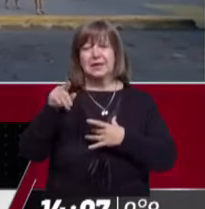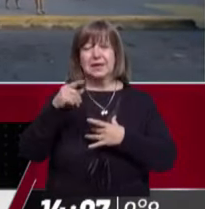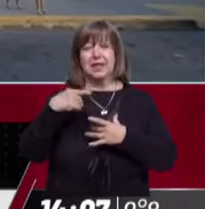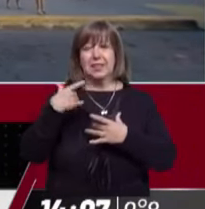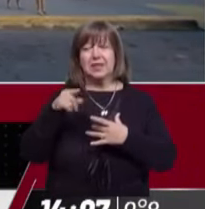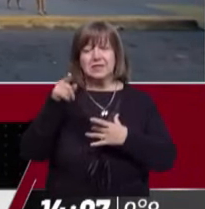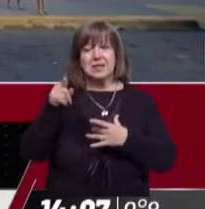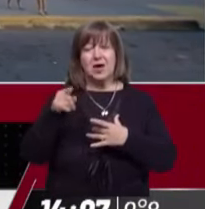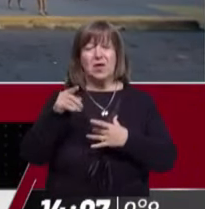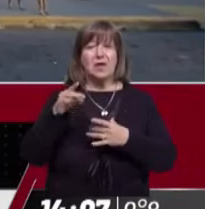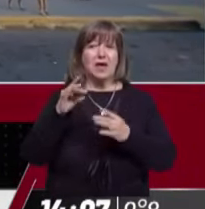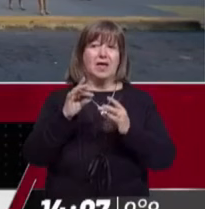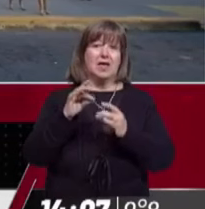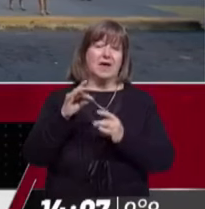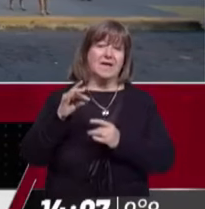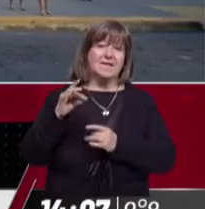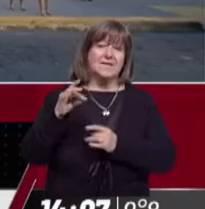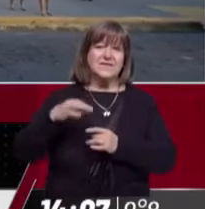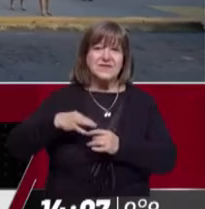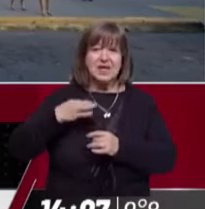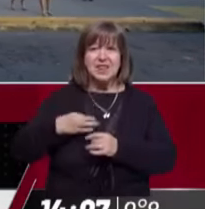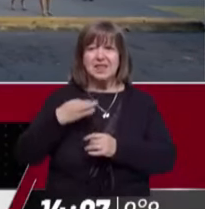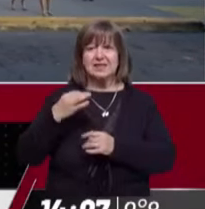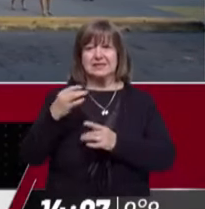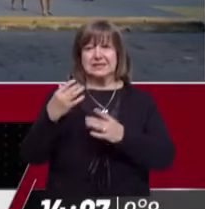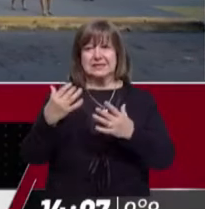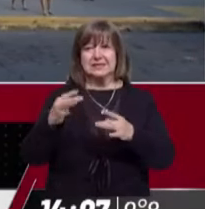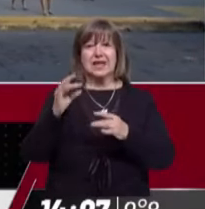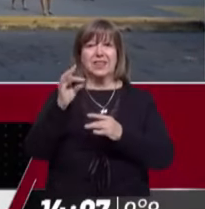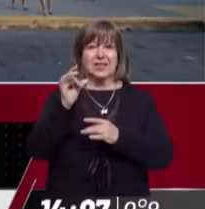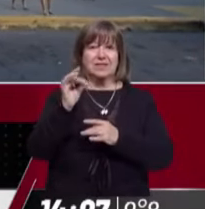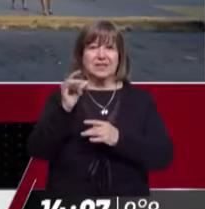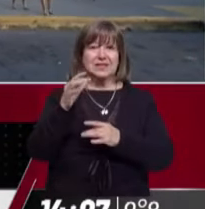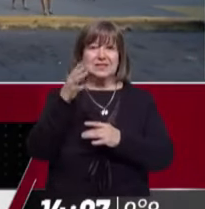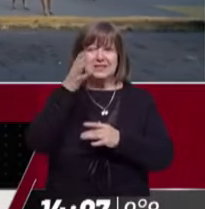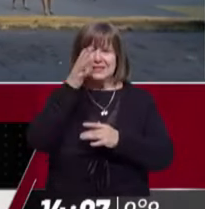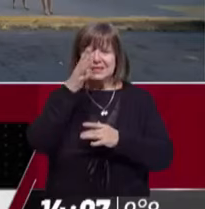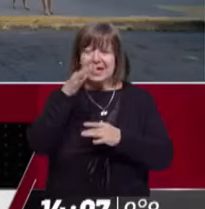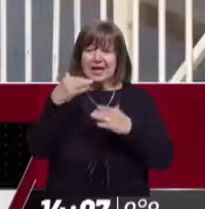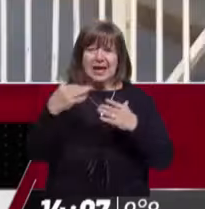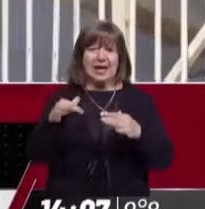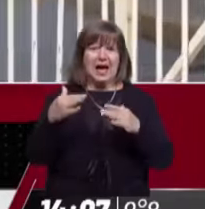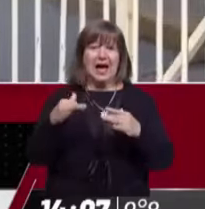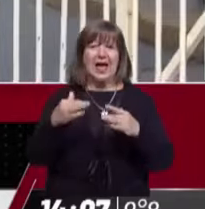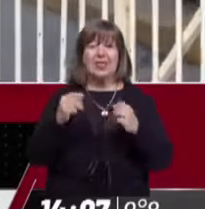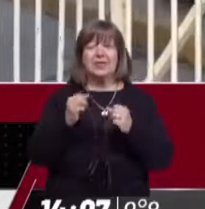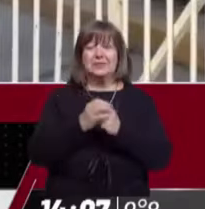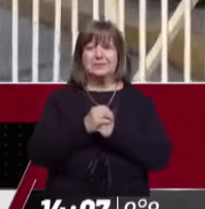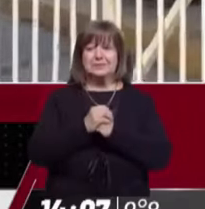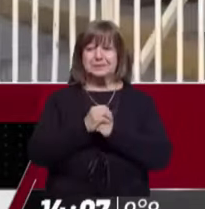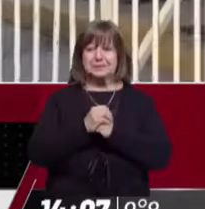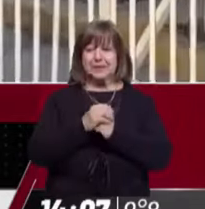está peleando por mantenerse viva, sin lugar a dudas, está en un estado desesperante en terapia